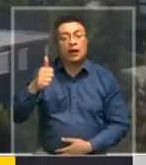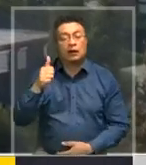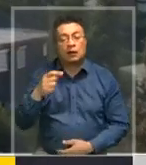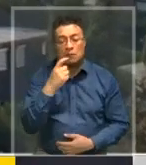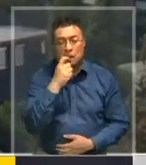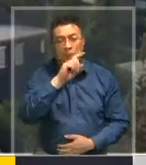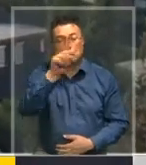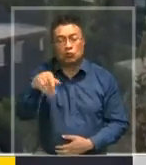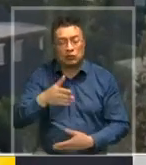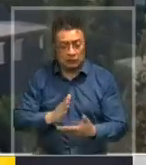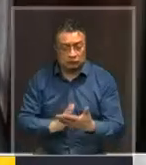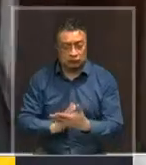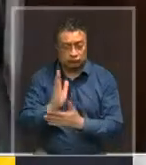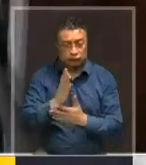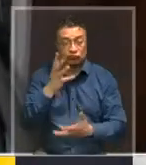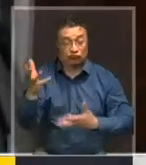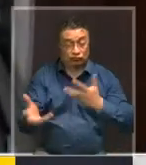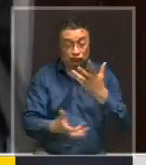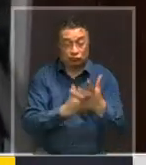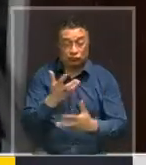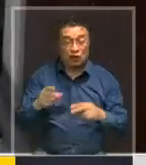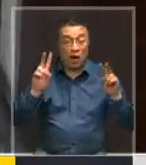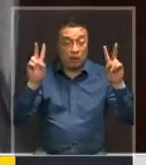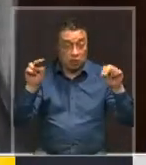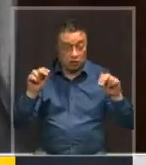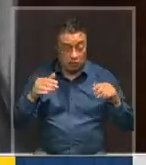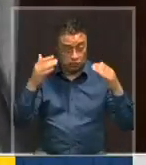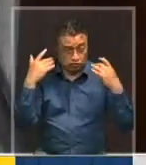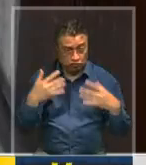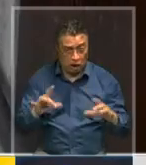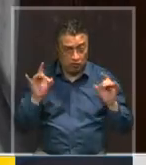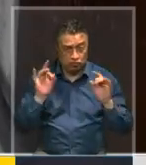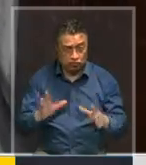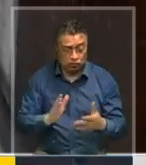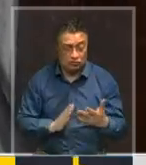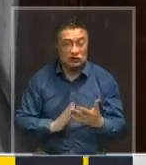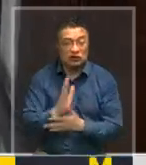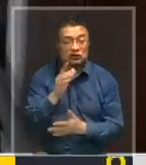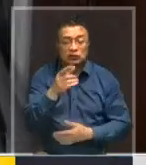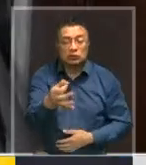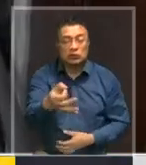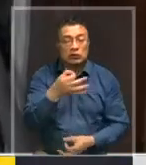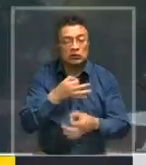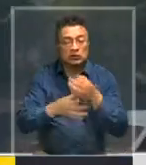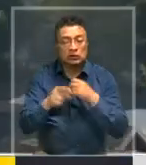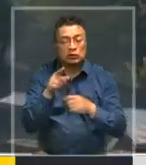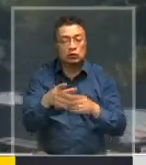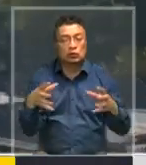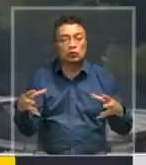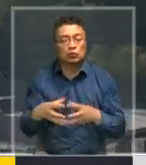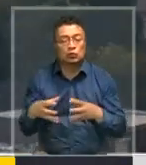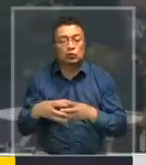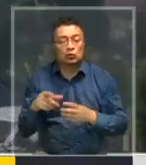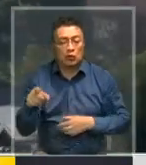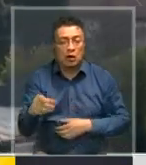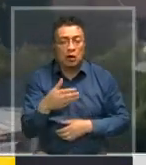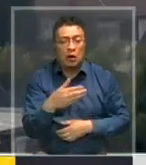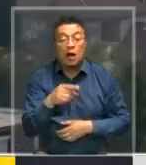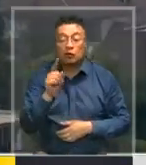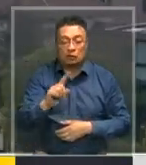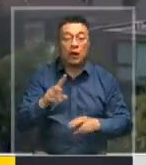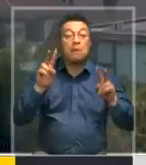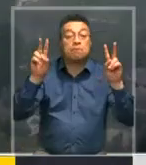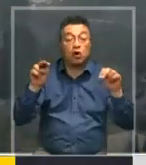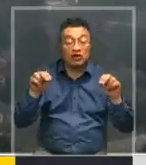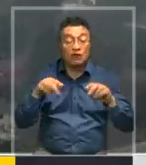inició el fuego, todavía no se tiene alguna causa. ¿Qué es lo que han recibido ustedes por parte de los brigadistas? No, a ver, todo lo que tenga que ver con causa tiene que ver